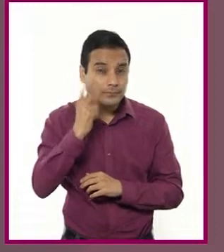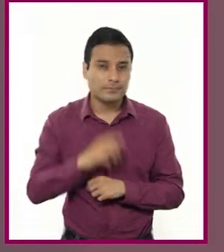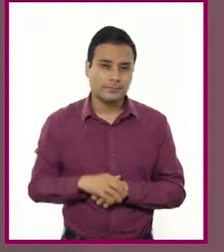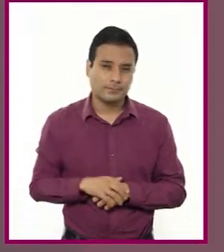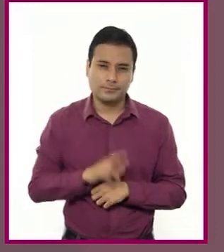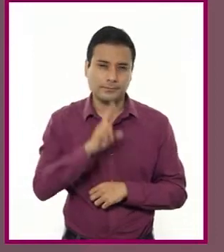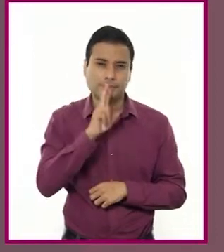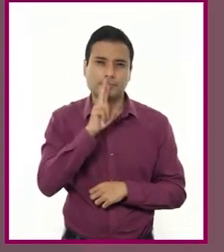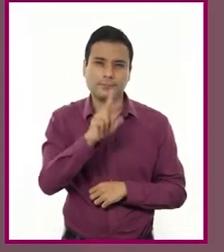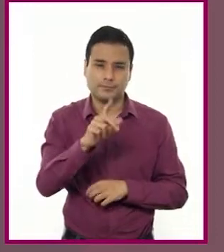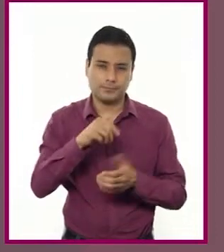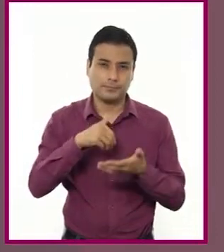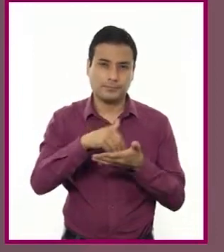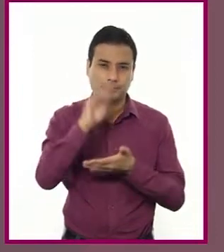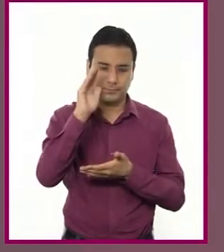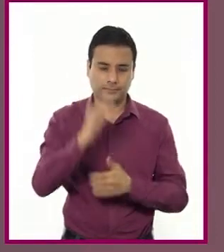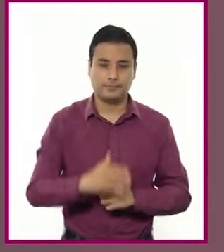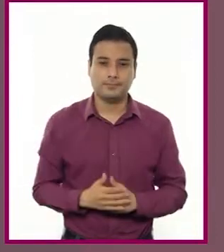para ellos